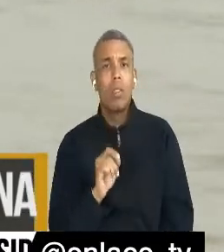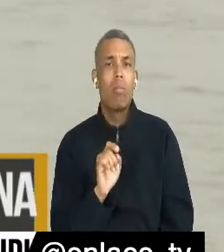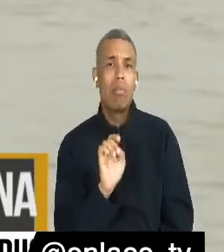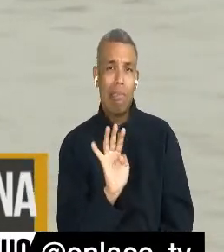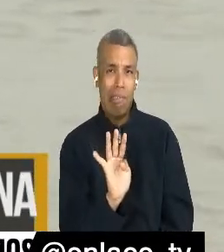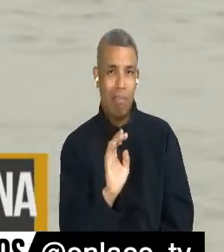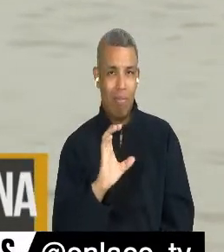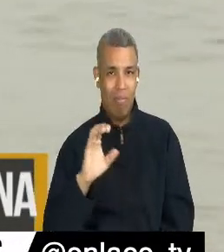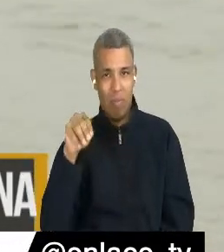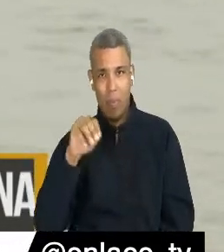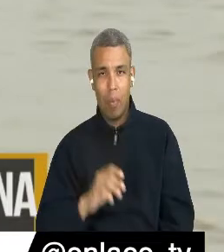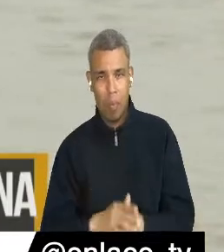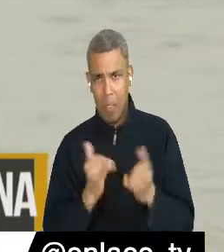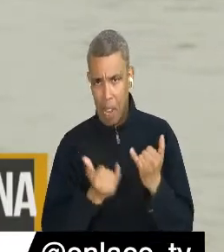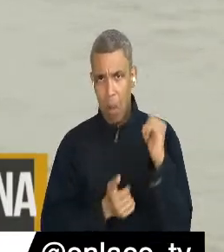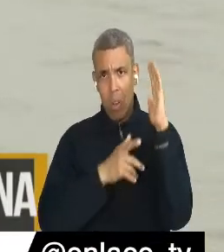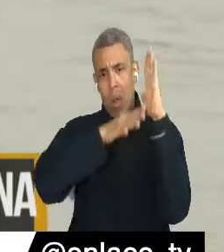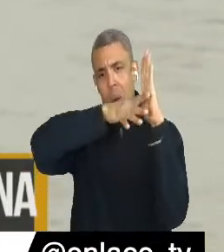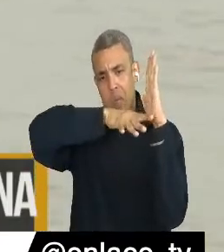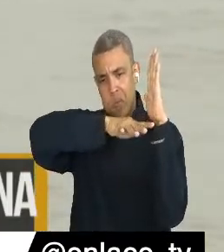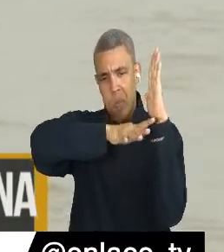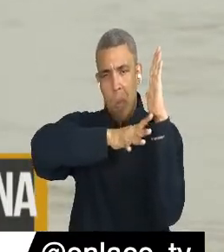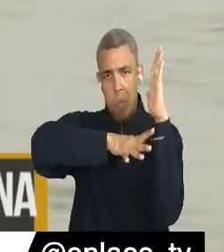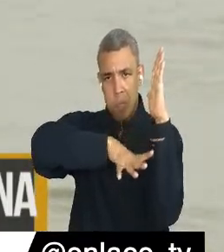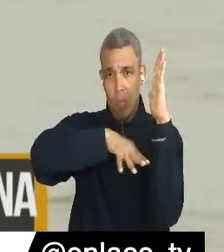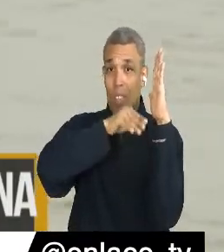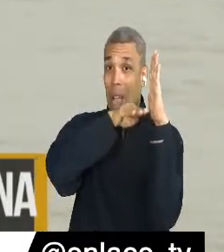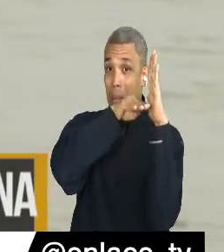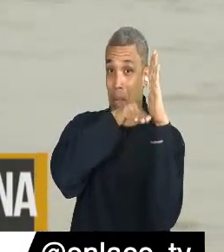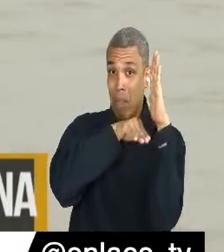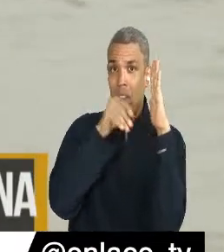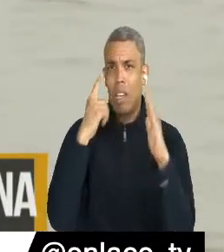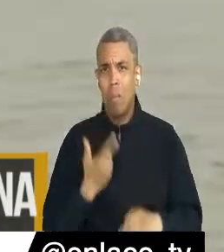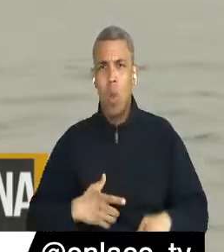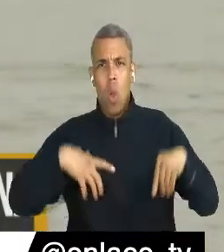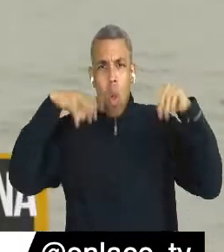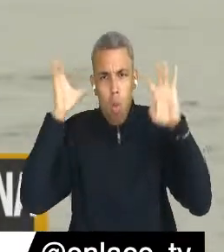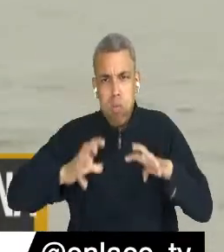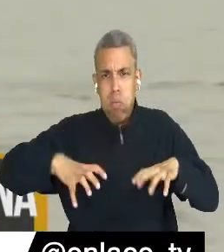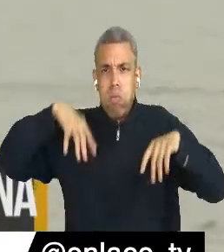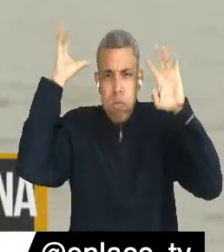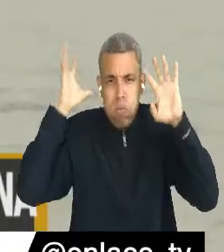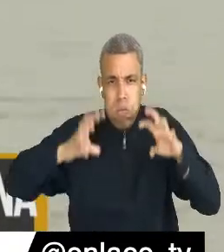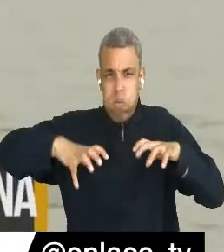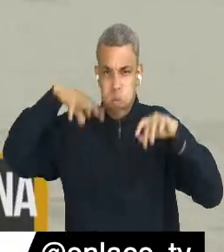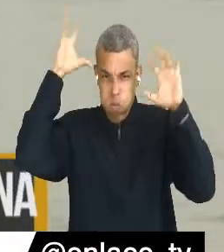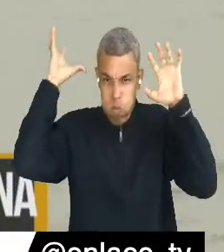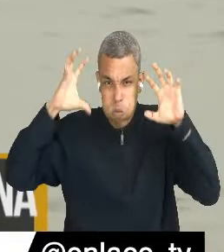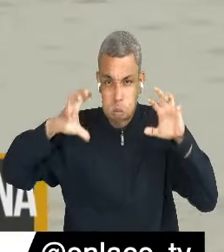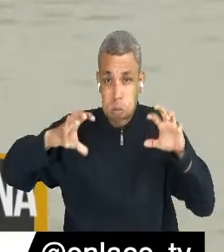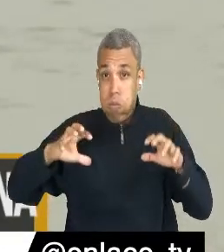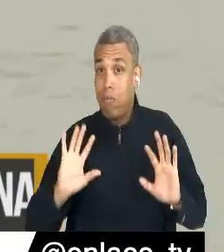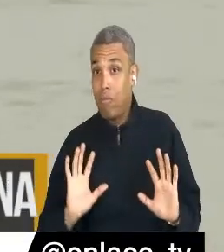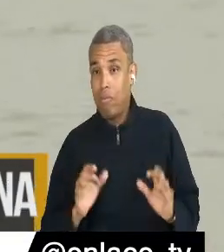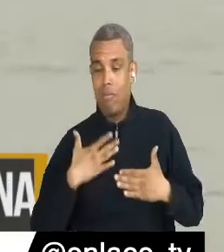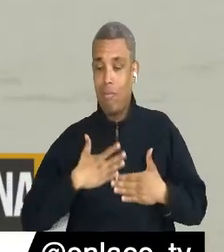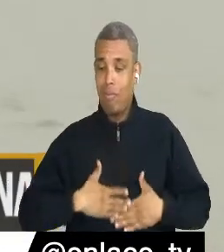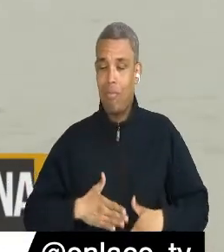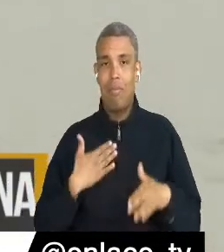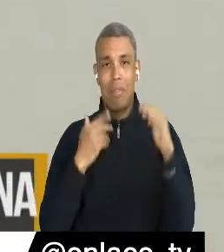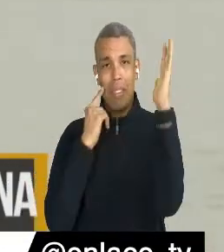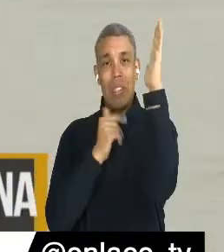a metro y medio por debajo de la cota de inundación, o sea, el nivel de esta mañana es de 3 metros. Eso nos da tranquilidad